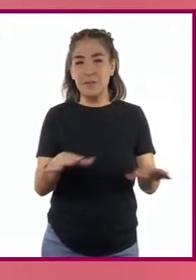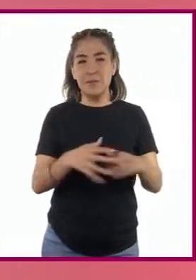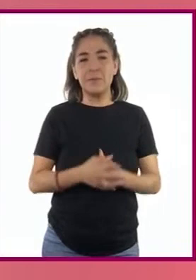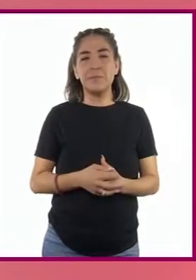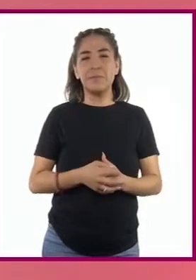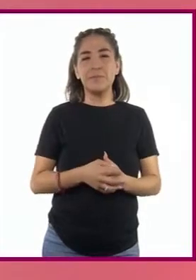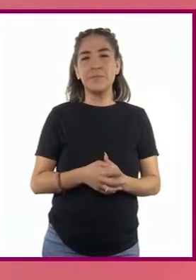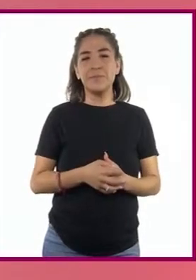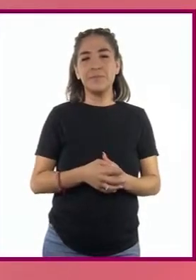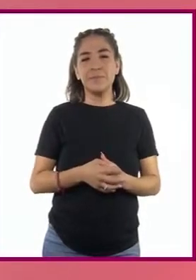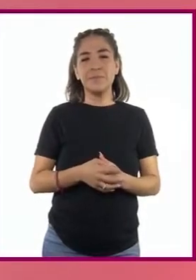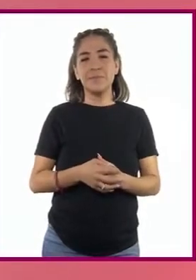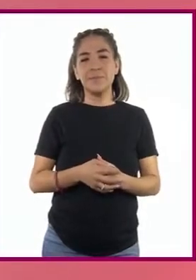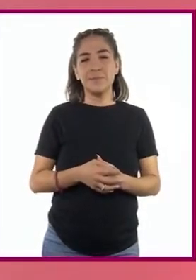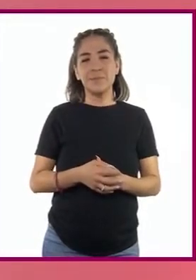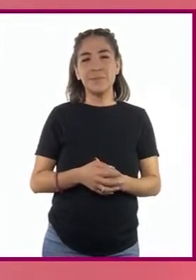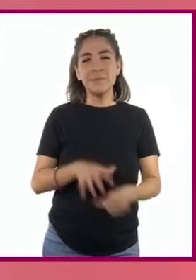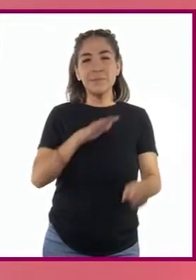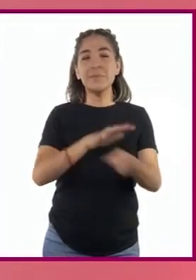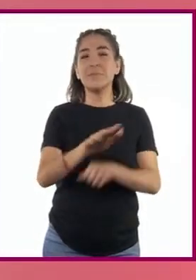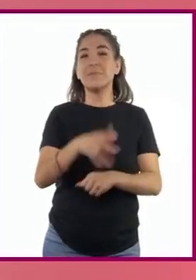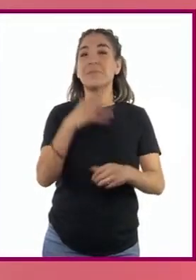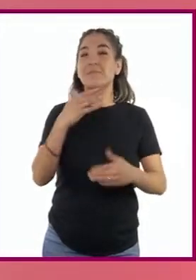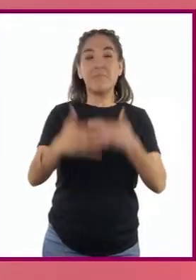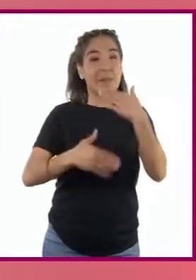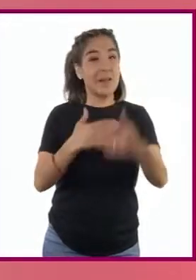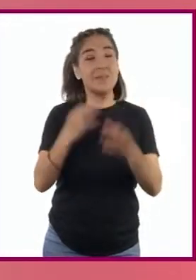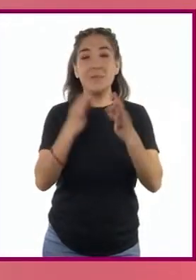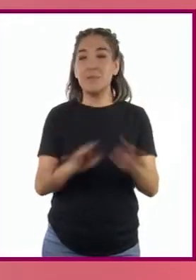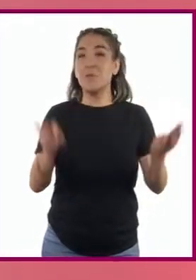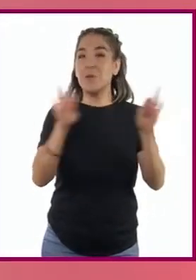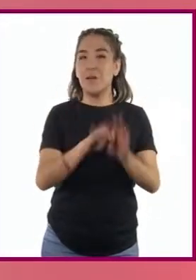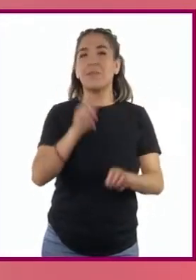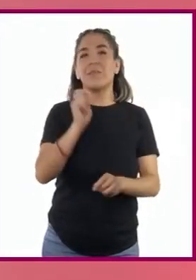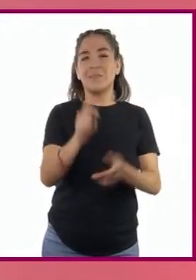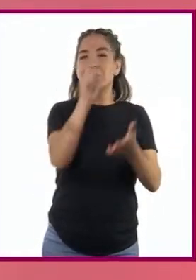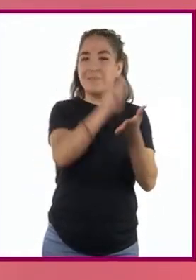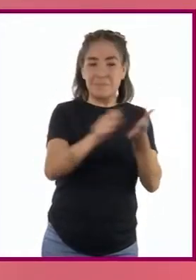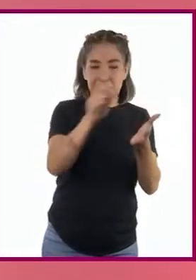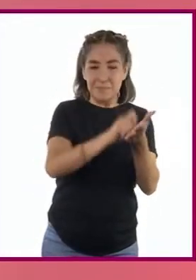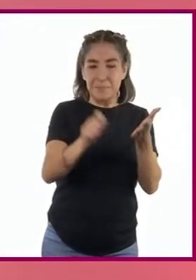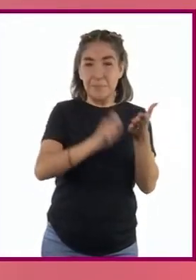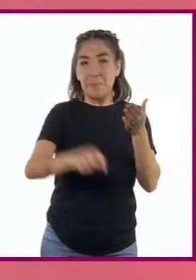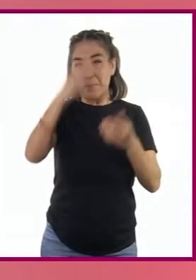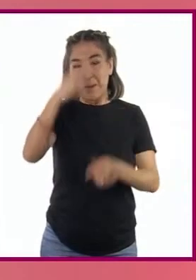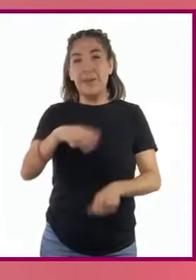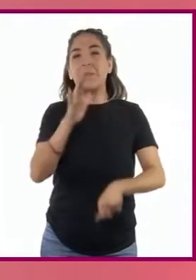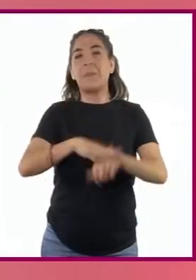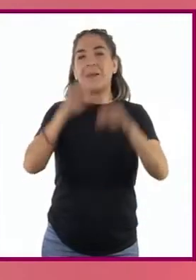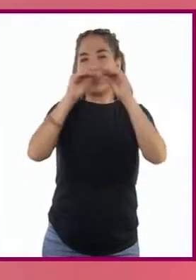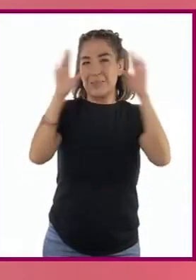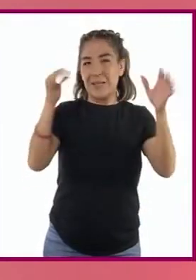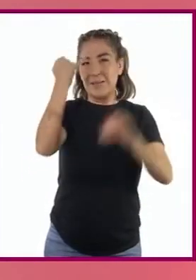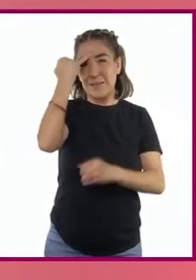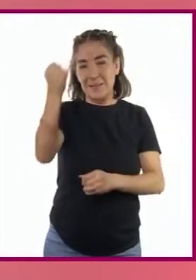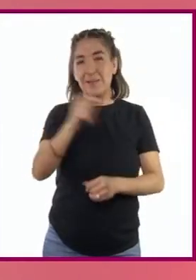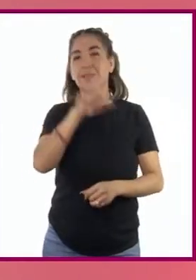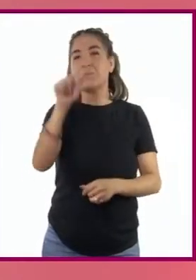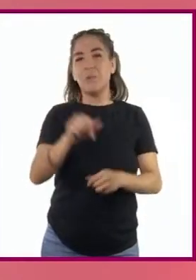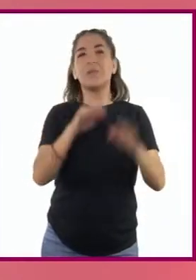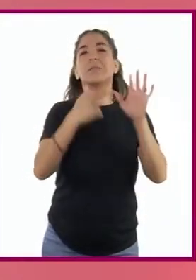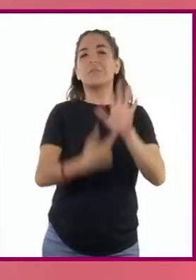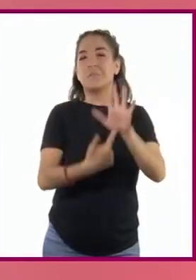un paso indispensable es la redacción, porque nos ayuda a aclarar nuestras ideas y exponerlas con mayor